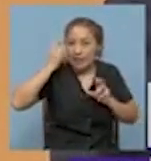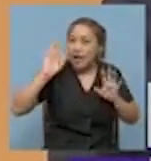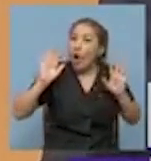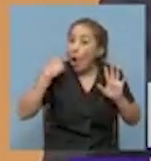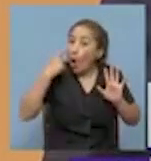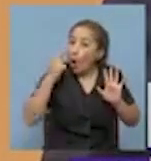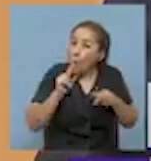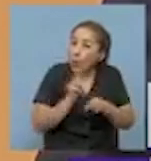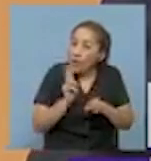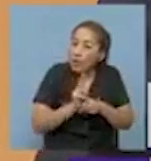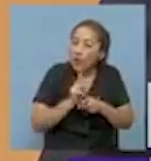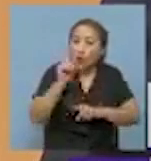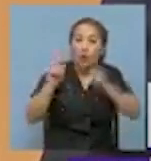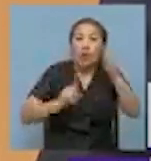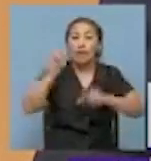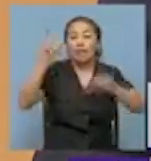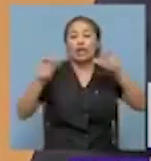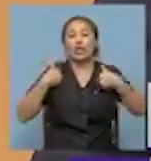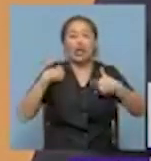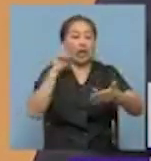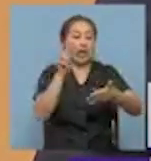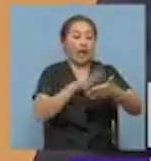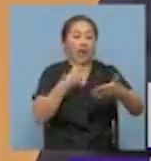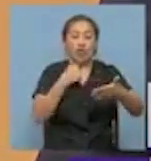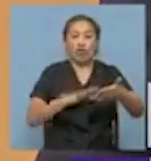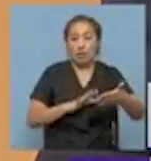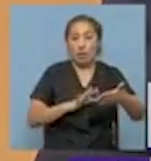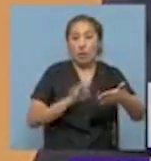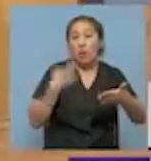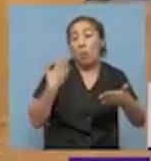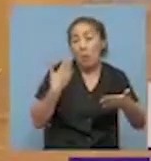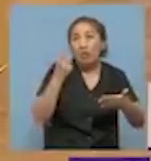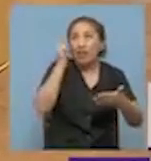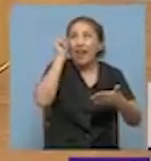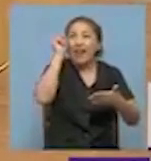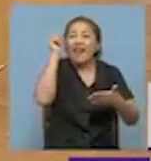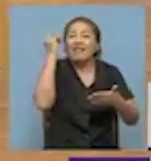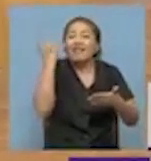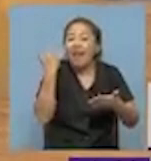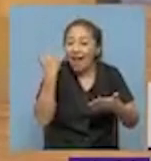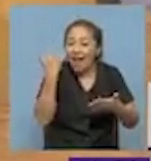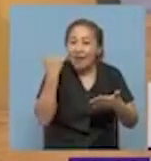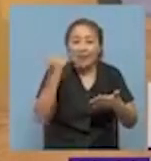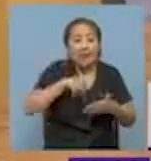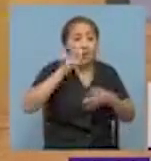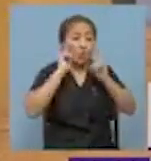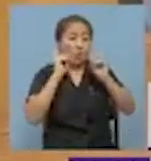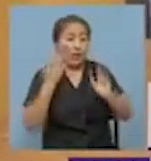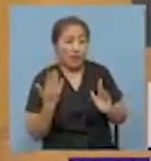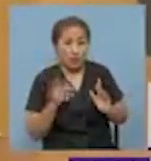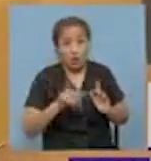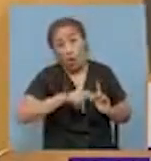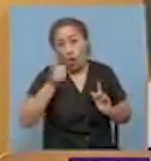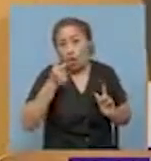porque claro cada maestro con su librito uno puede tener la mejor ley del mundo pero si a uno le toca un maestro que